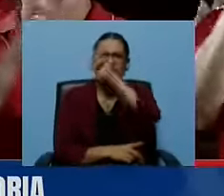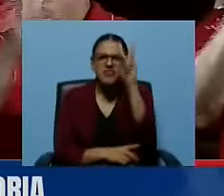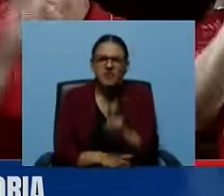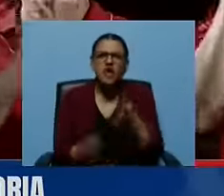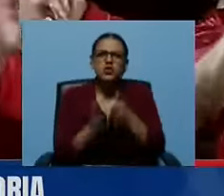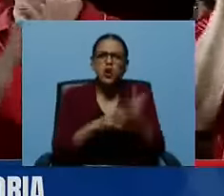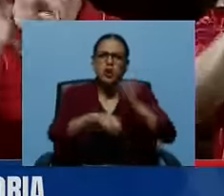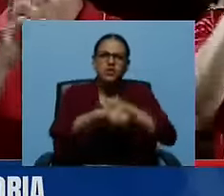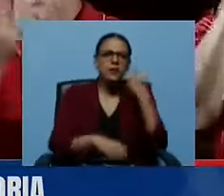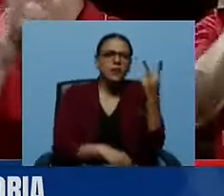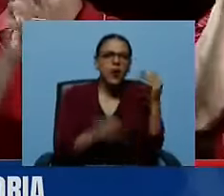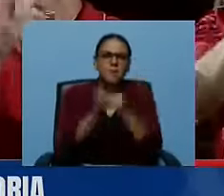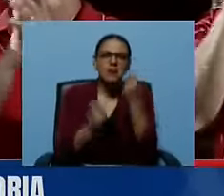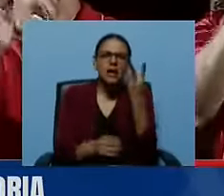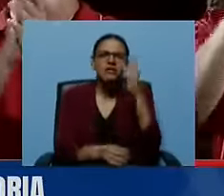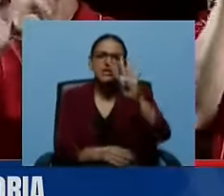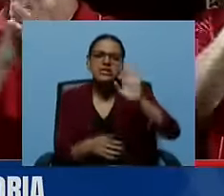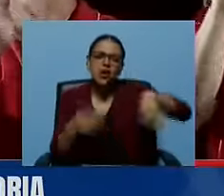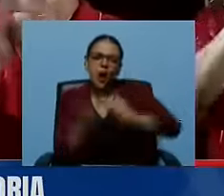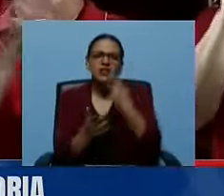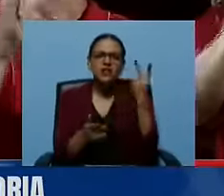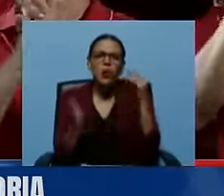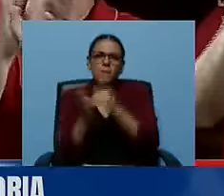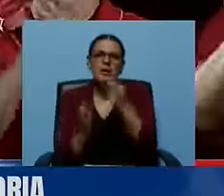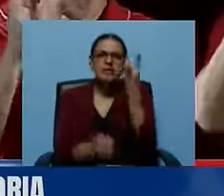periodo 2025-2031.